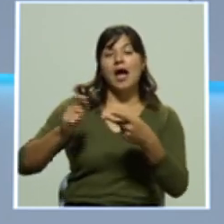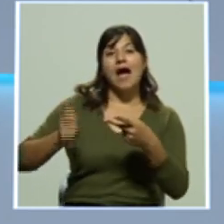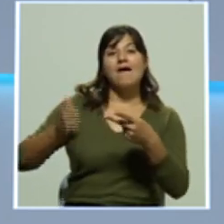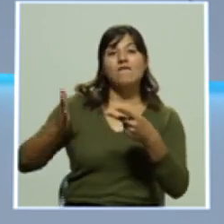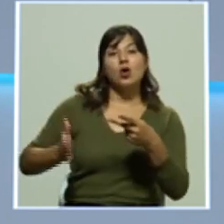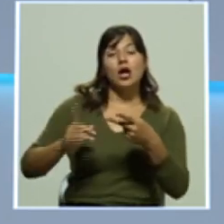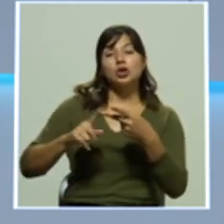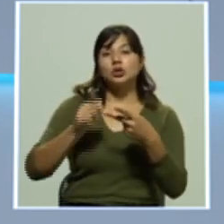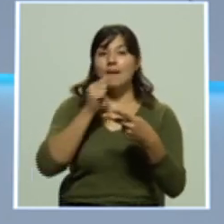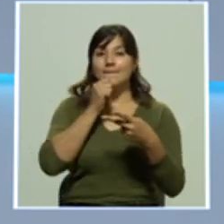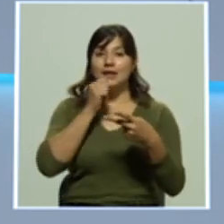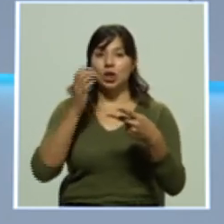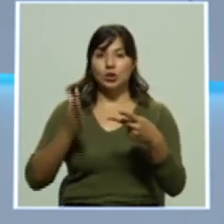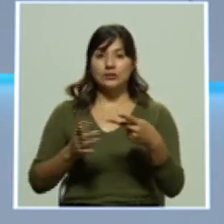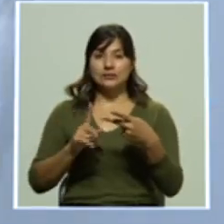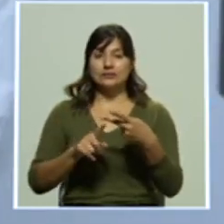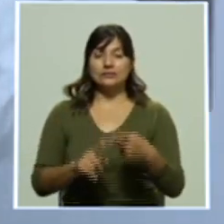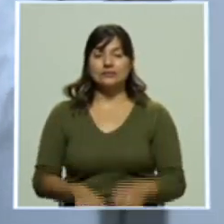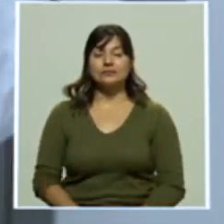periodistas.